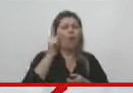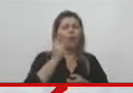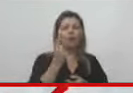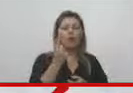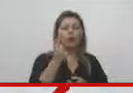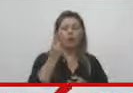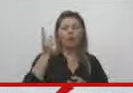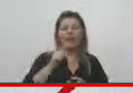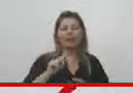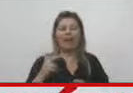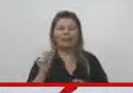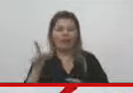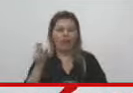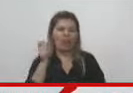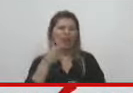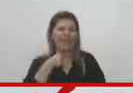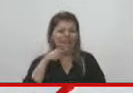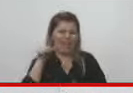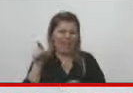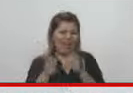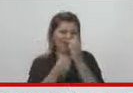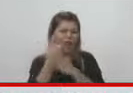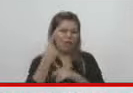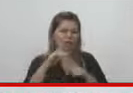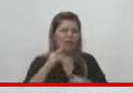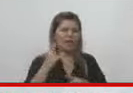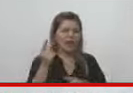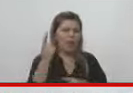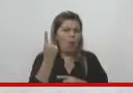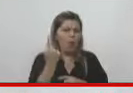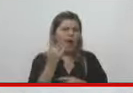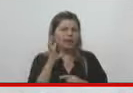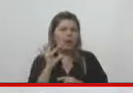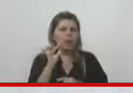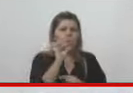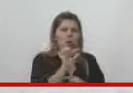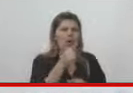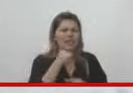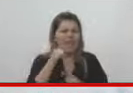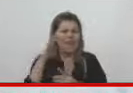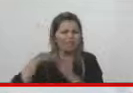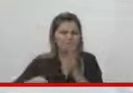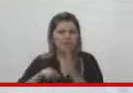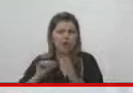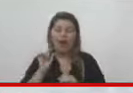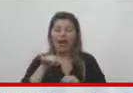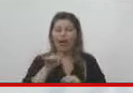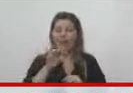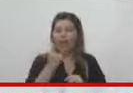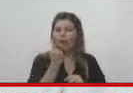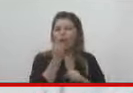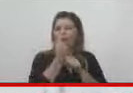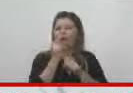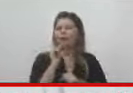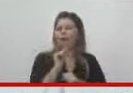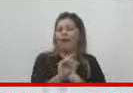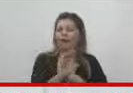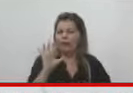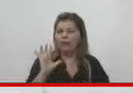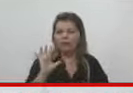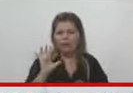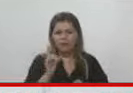lo dijo en varias oportunidades. Esto es un tercio de lo que quiere hacer por DNU. Y si nosotros permitimos que esto